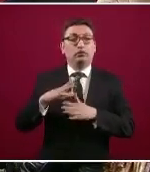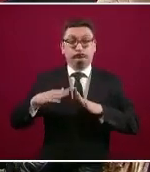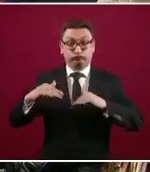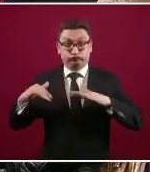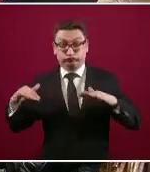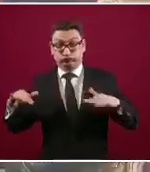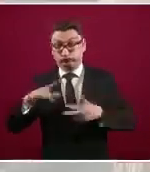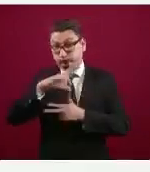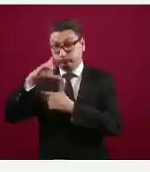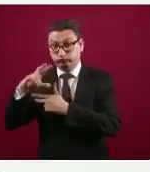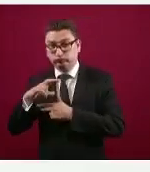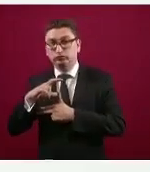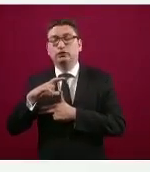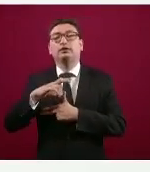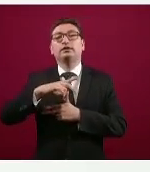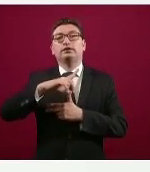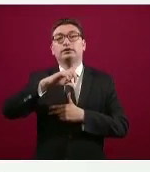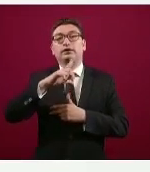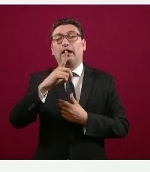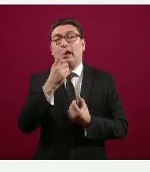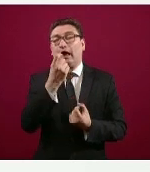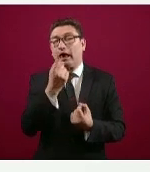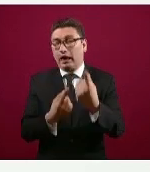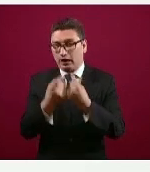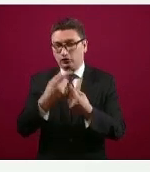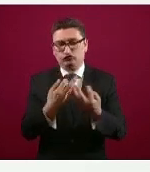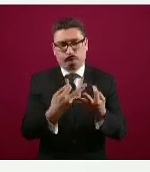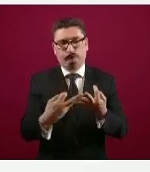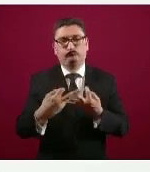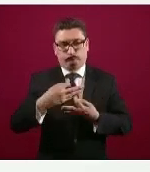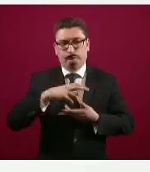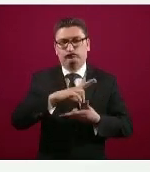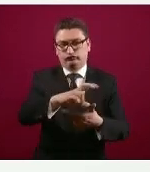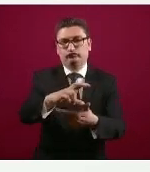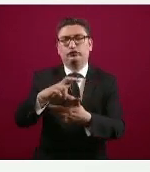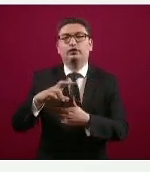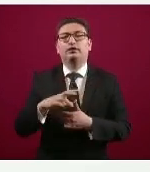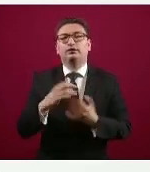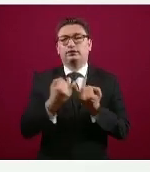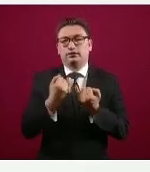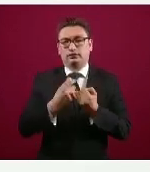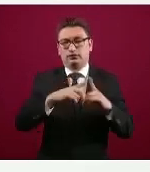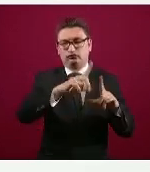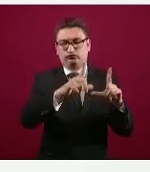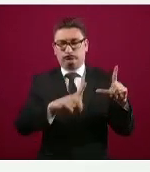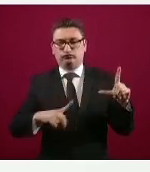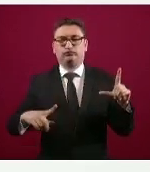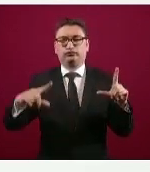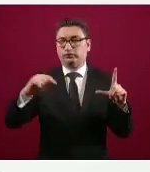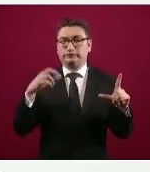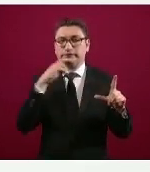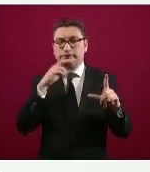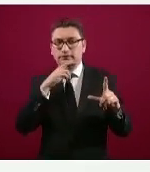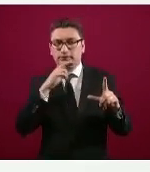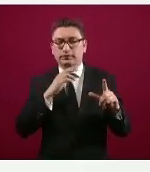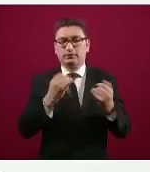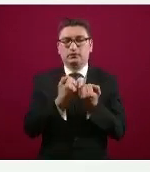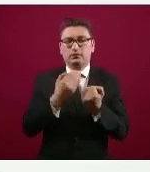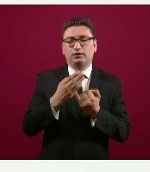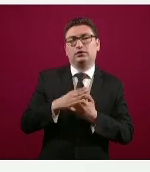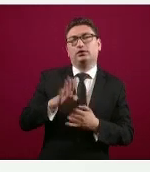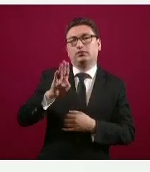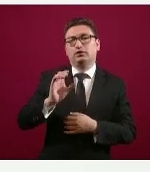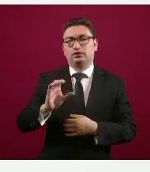tierra, solo algunos impactan la tierra. Y por el lado del Atlántico, ustedes pueden observar, me la pasaron muy rápido, pero es Baja California